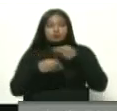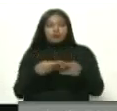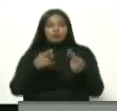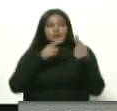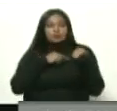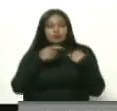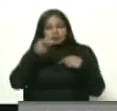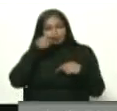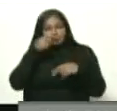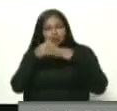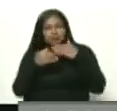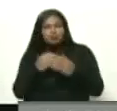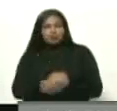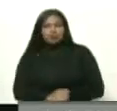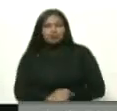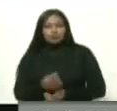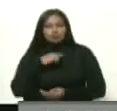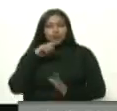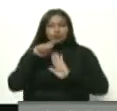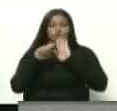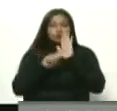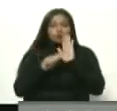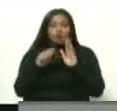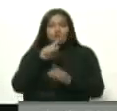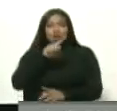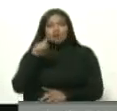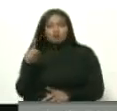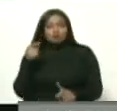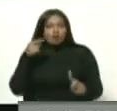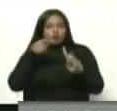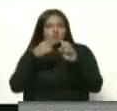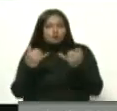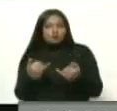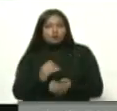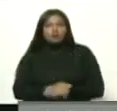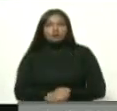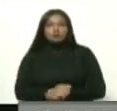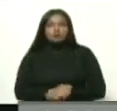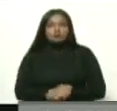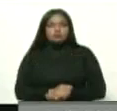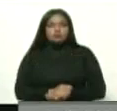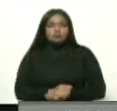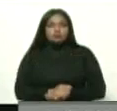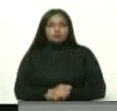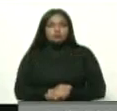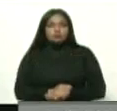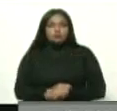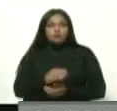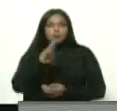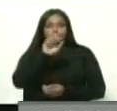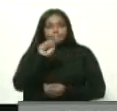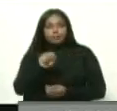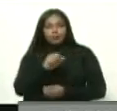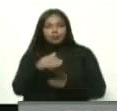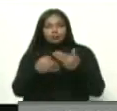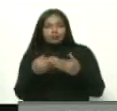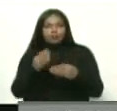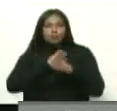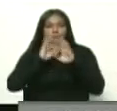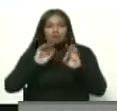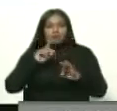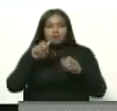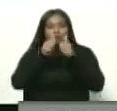de seguridad en lo que constituyen las 11 rutas del Bus Caracas, al igual que en los 10 rutas